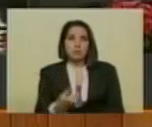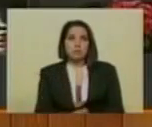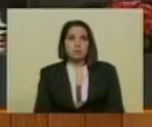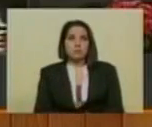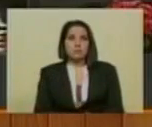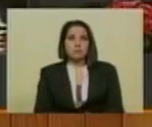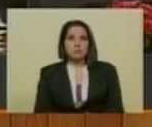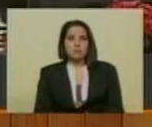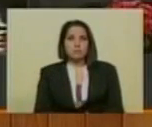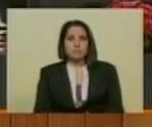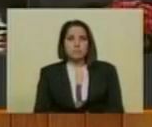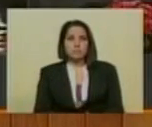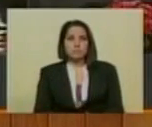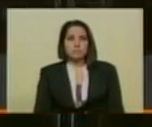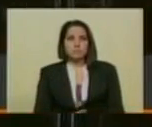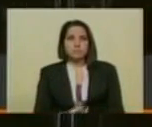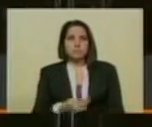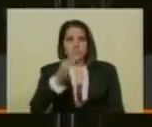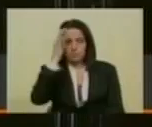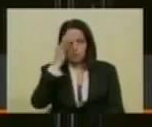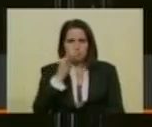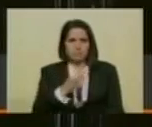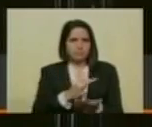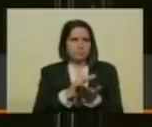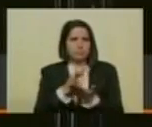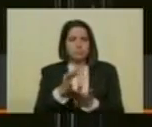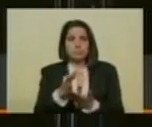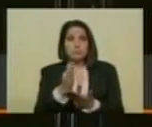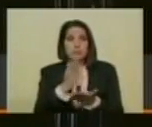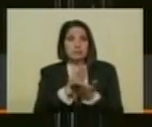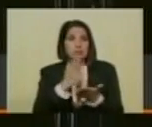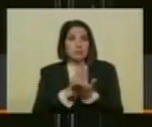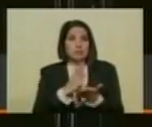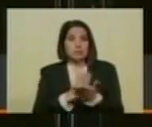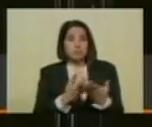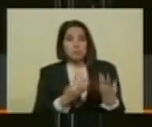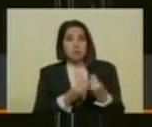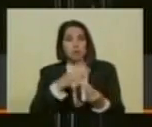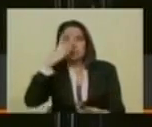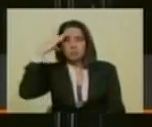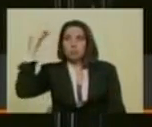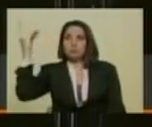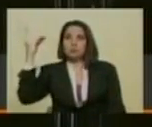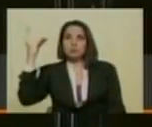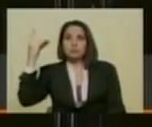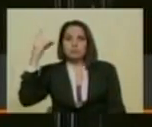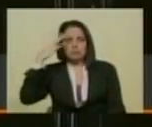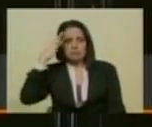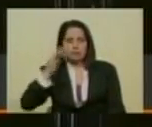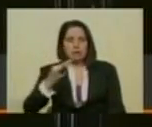Soy un hombre profundamente creyente en nuestro Dios, el Creador,